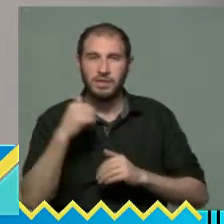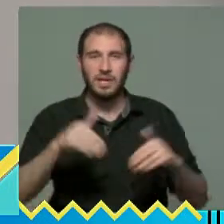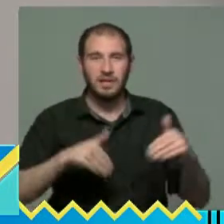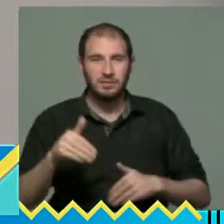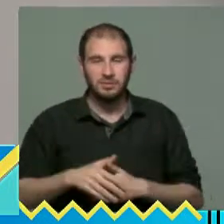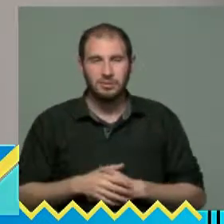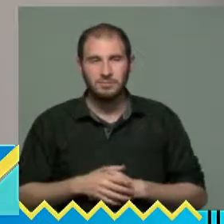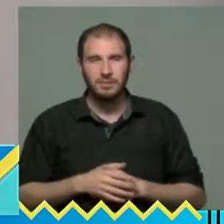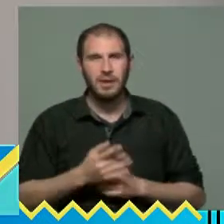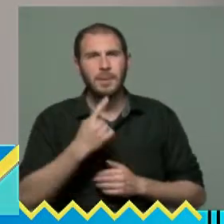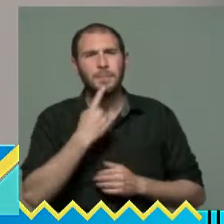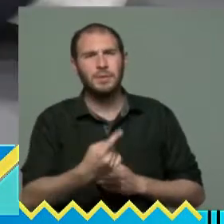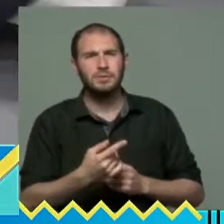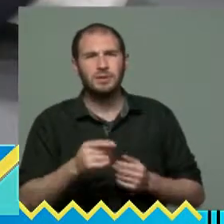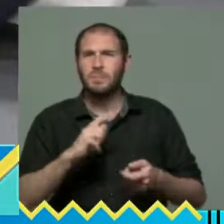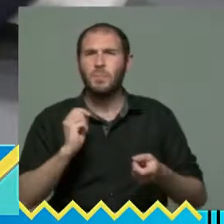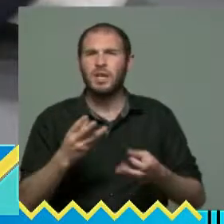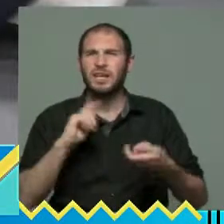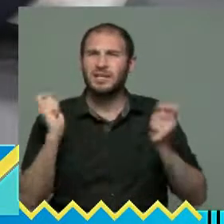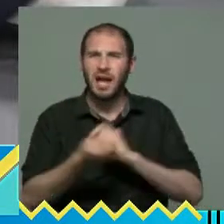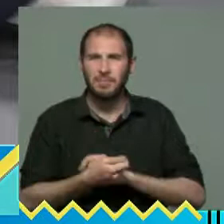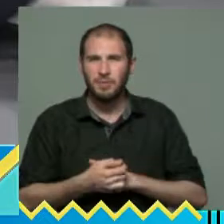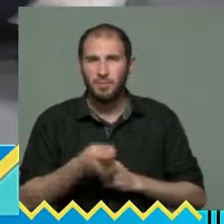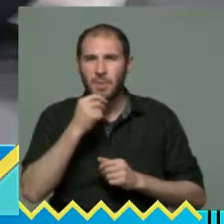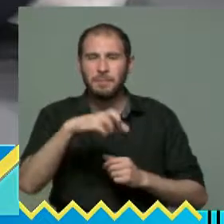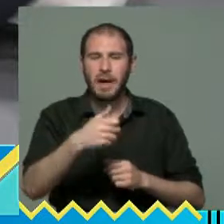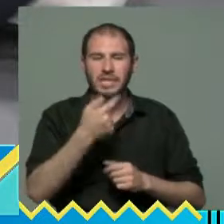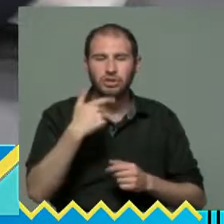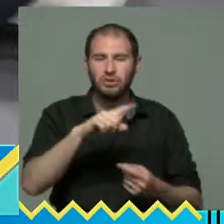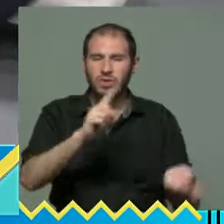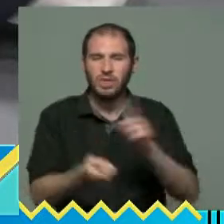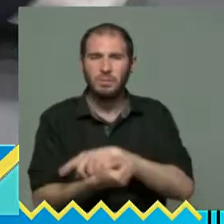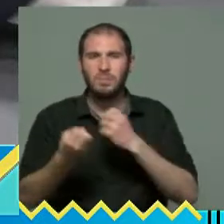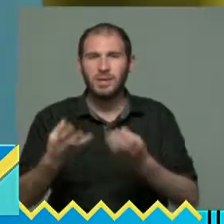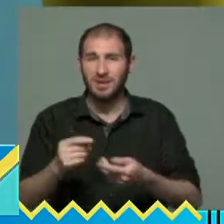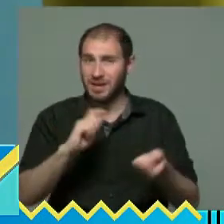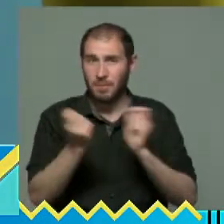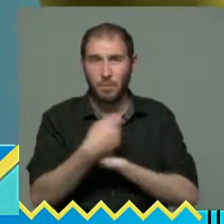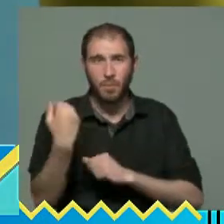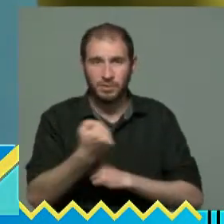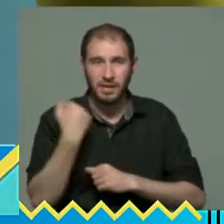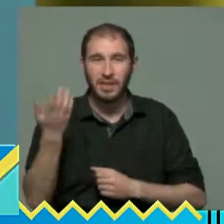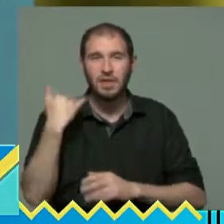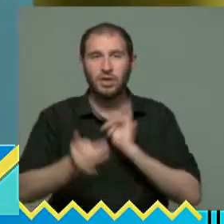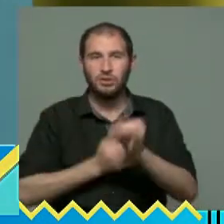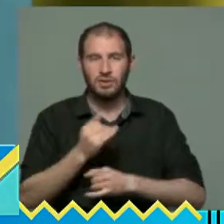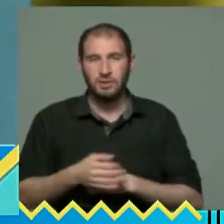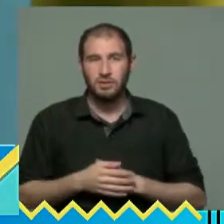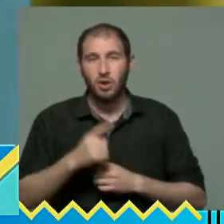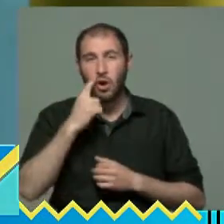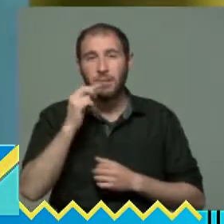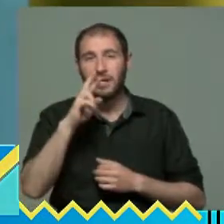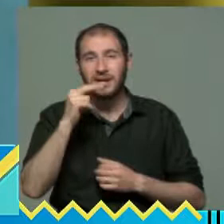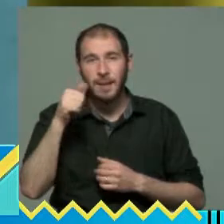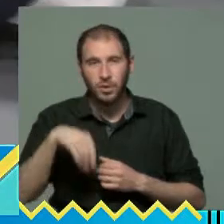elecciones. Bien, ¿por qué creen que cambió tanto en cuanto a las PASOs? Porque hubieron varios cambios importantes, lo decíamos recién. José Luis